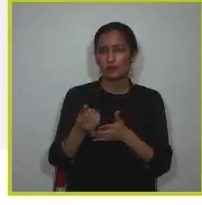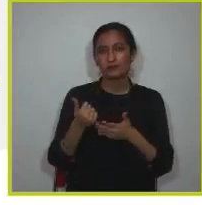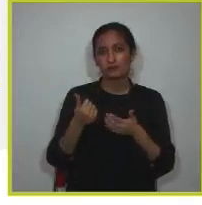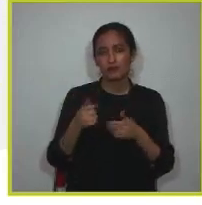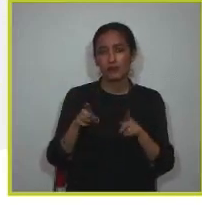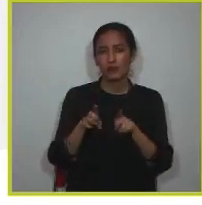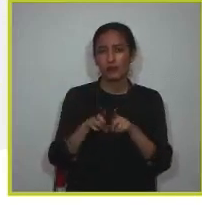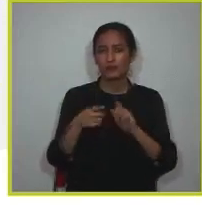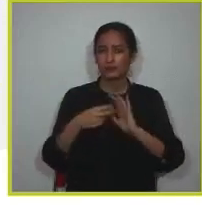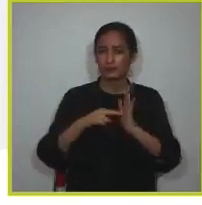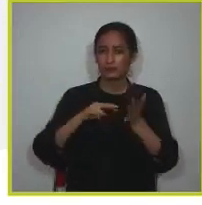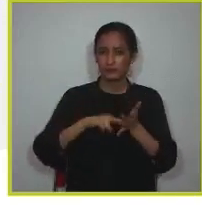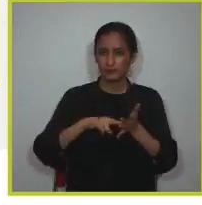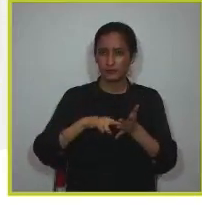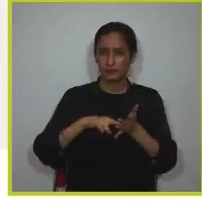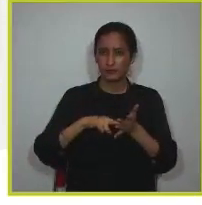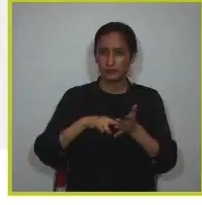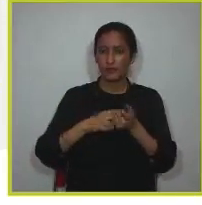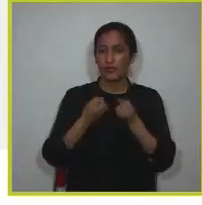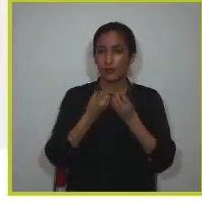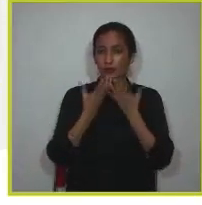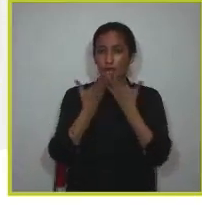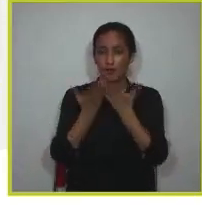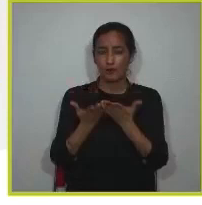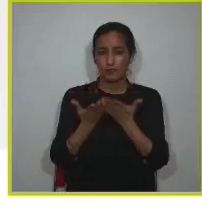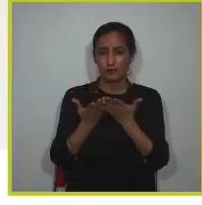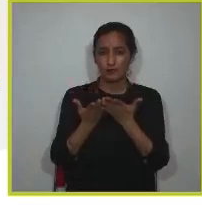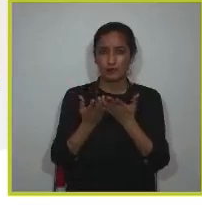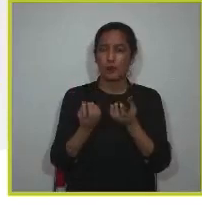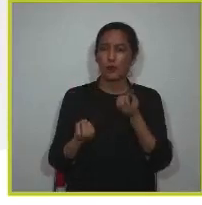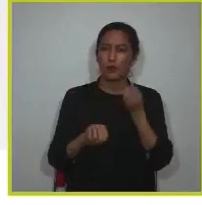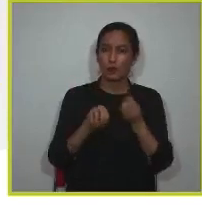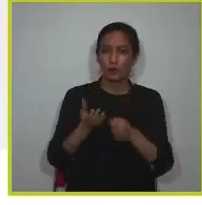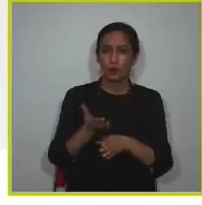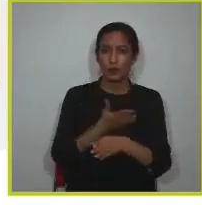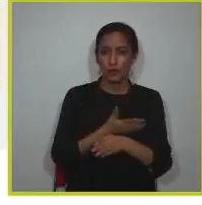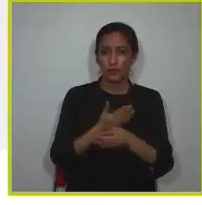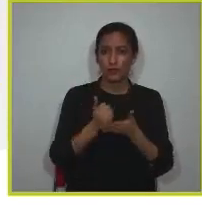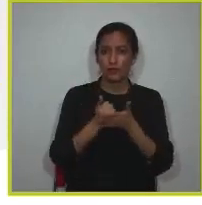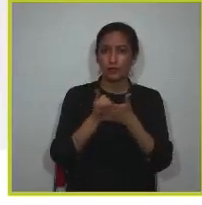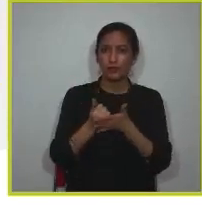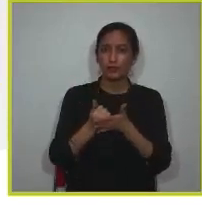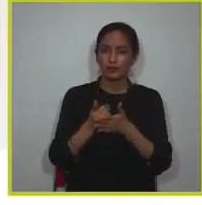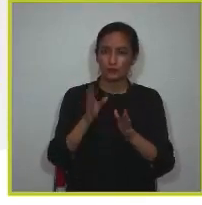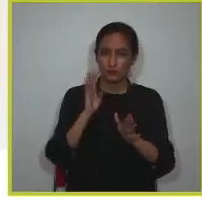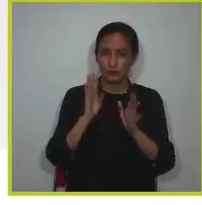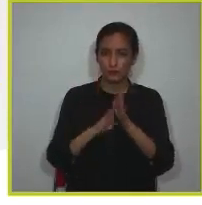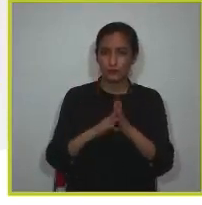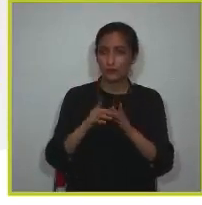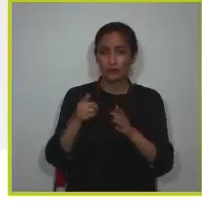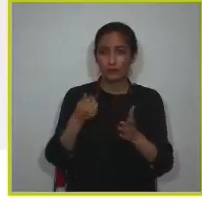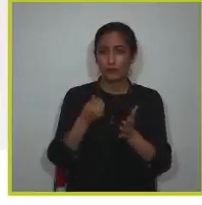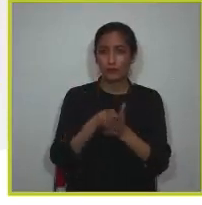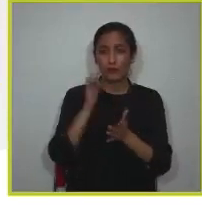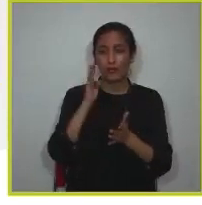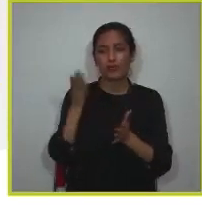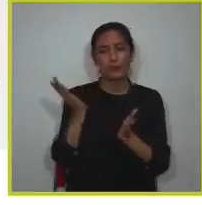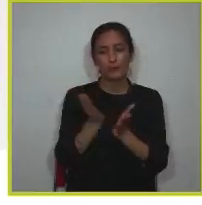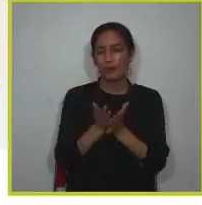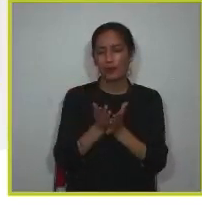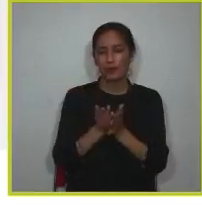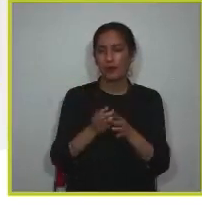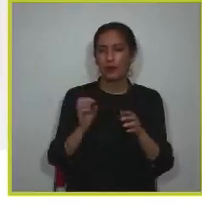que involucra información como la referida al beneficio ilícito del incumplimiento cometido